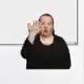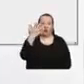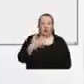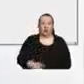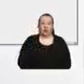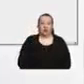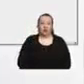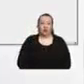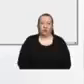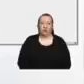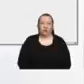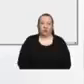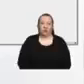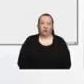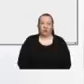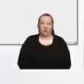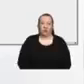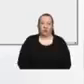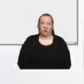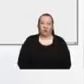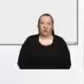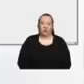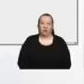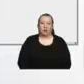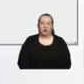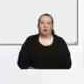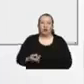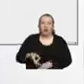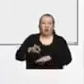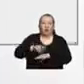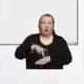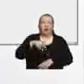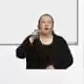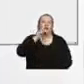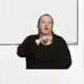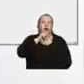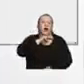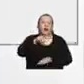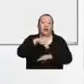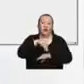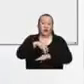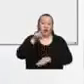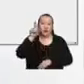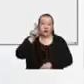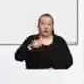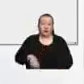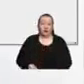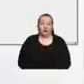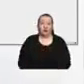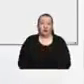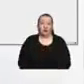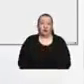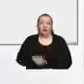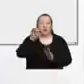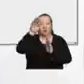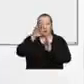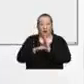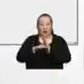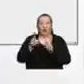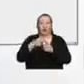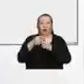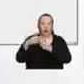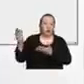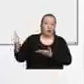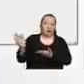se le había dedicado porque estaba sobredimensionado el porte mal no había que empezar con menor escala se lo quitamos de